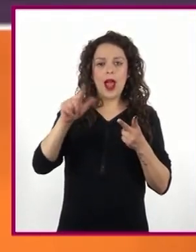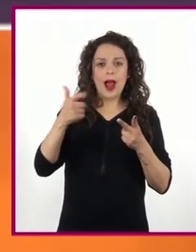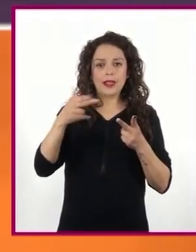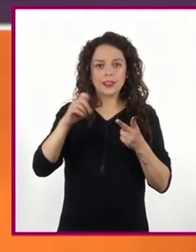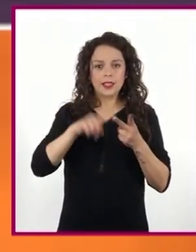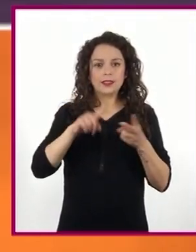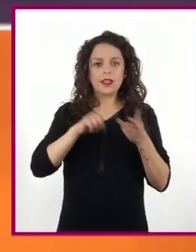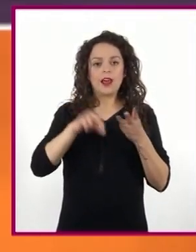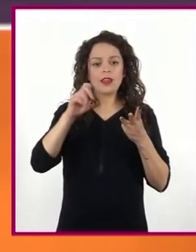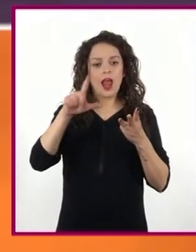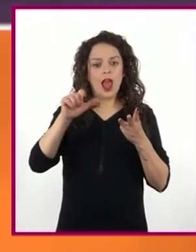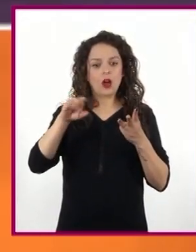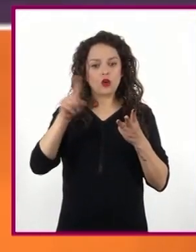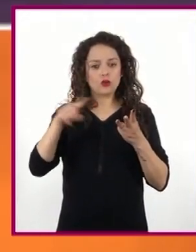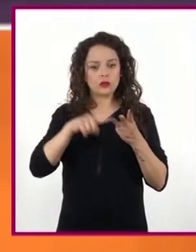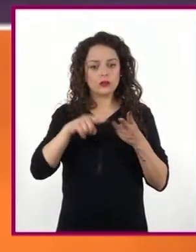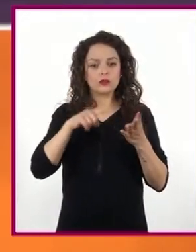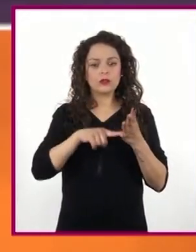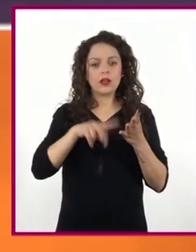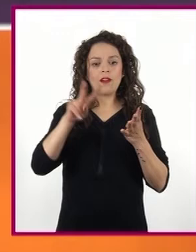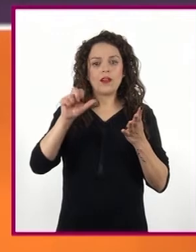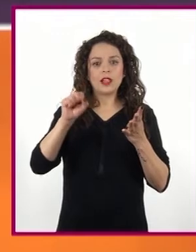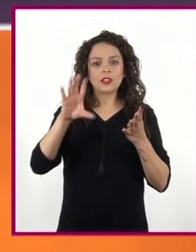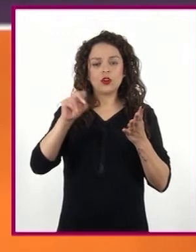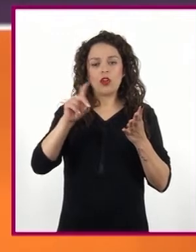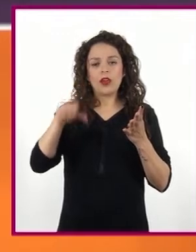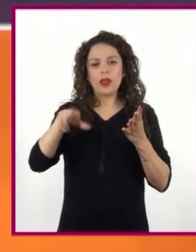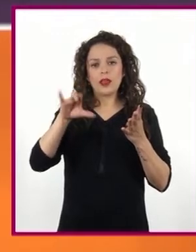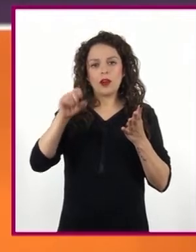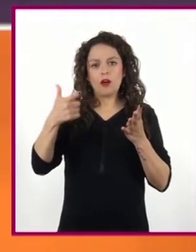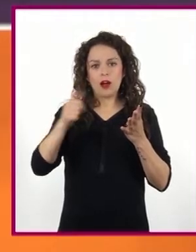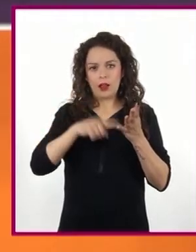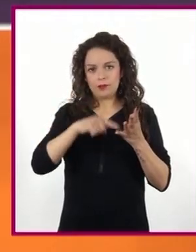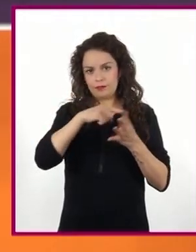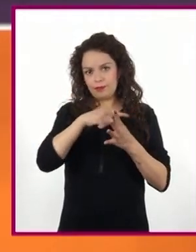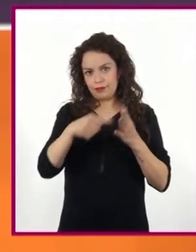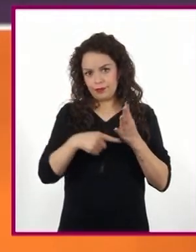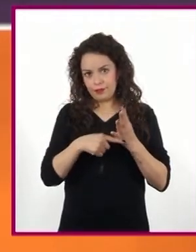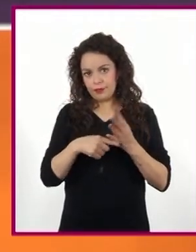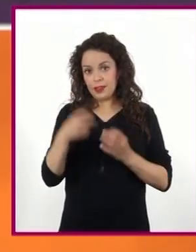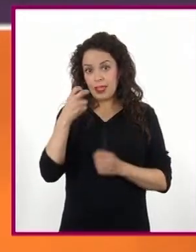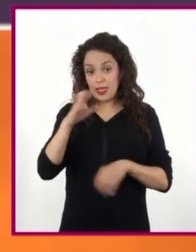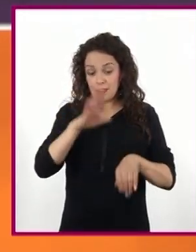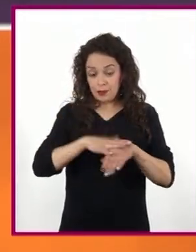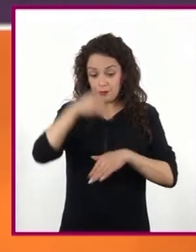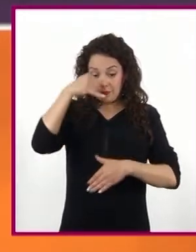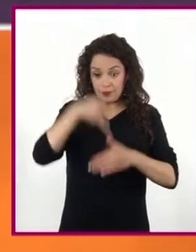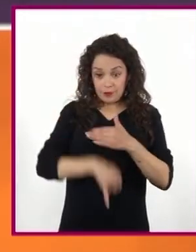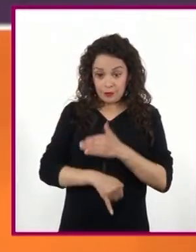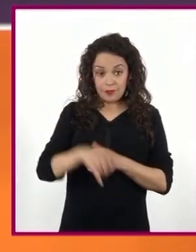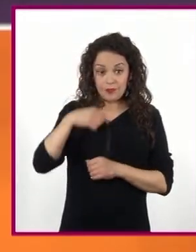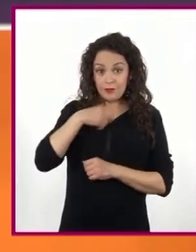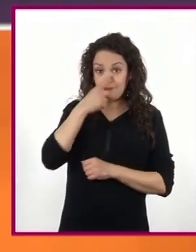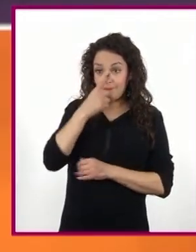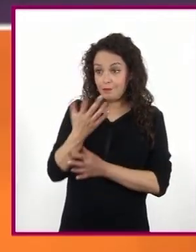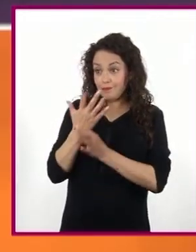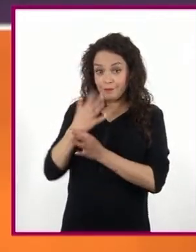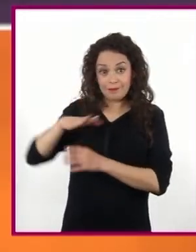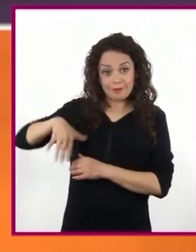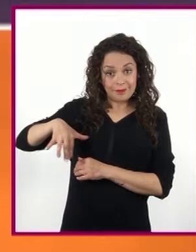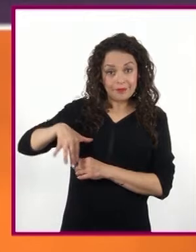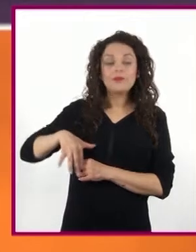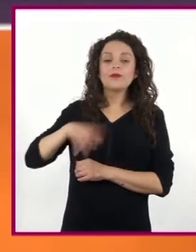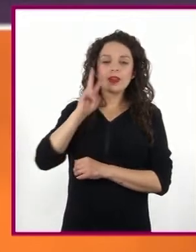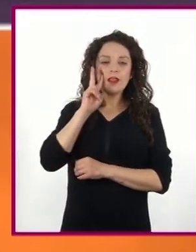Cruz y el obispo jurista Vasco de Quiroga. Para apreciar con profundidad lo antes mencionado, veamos